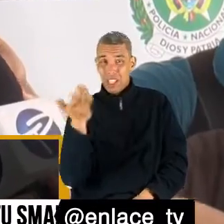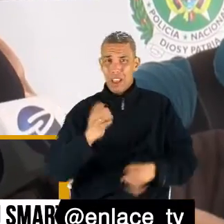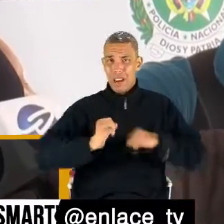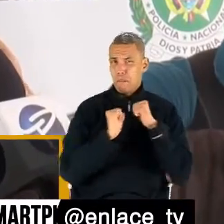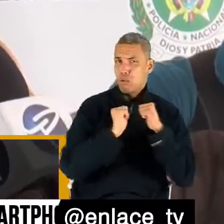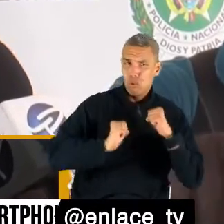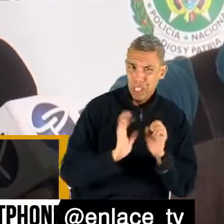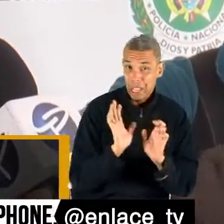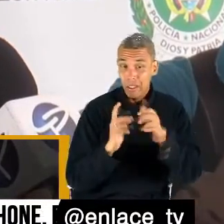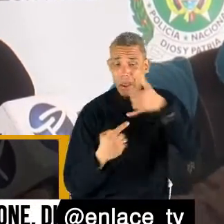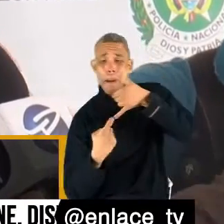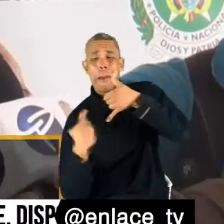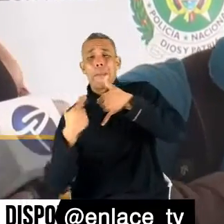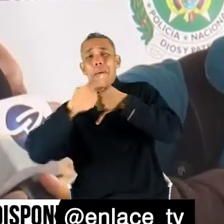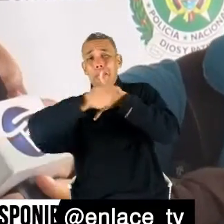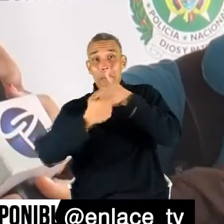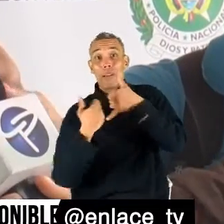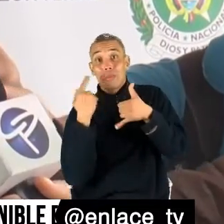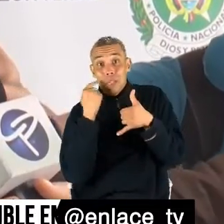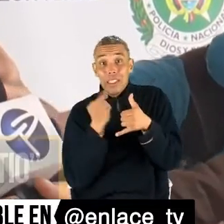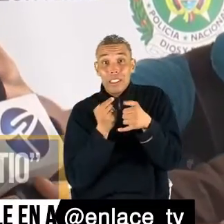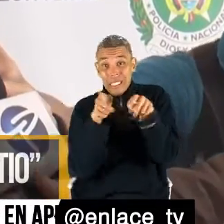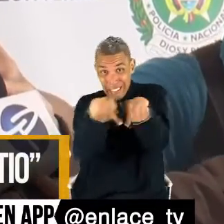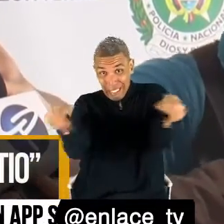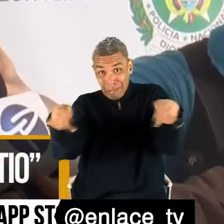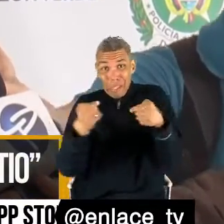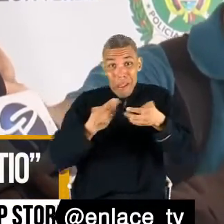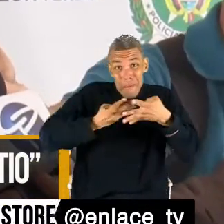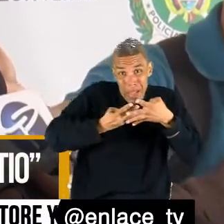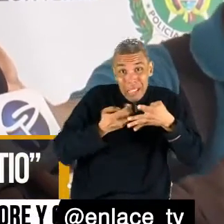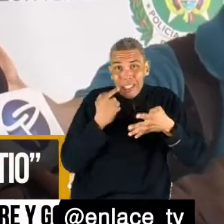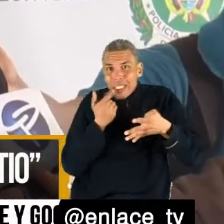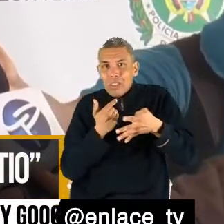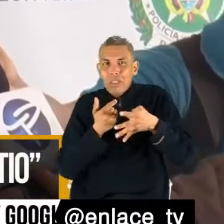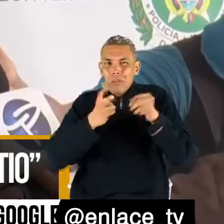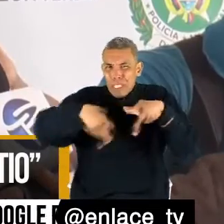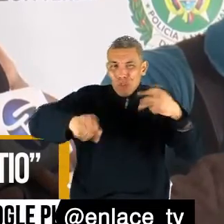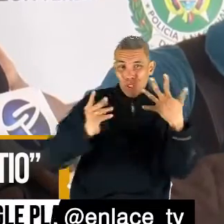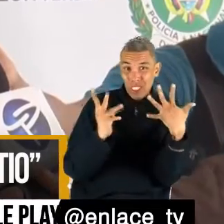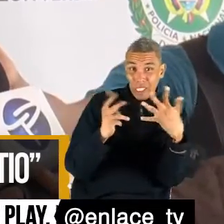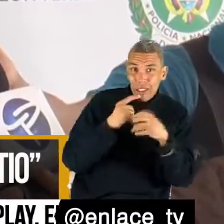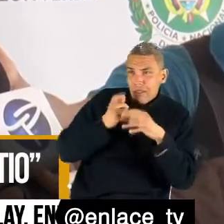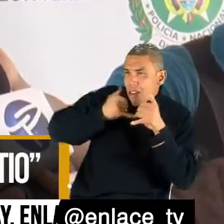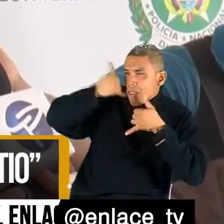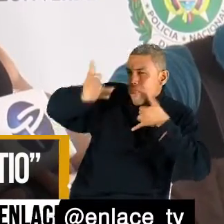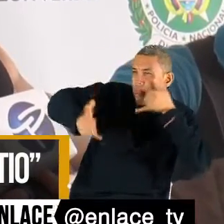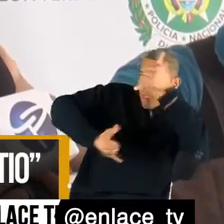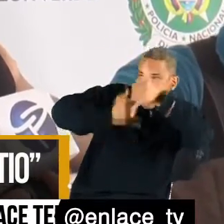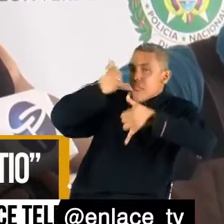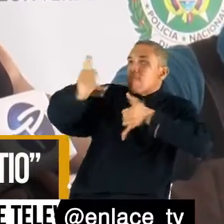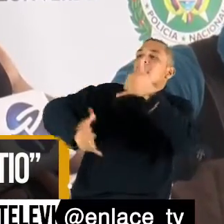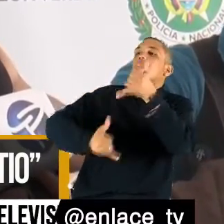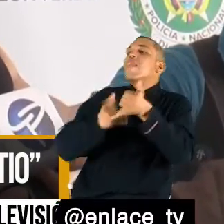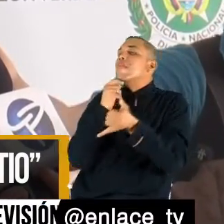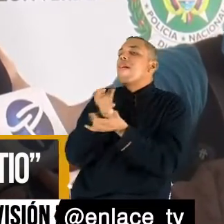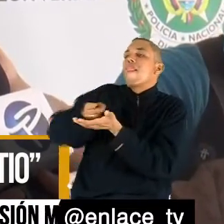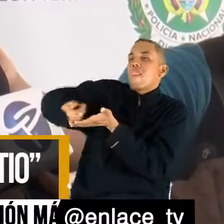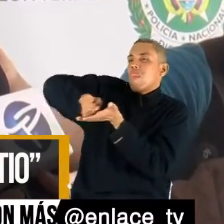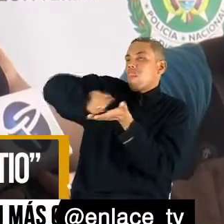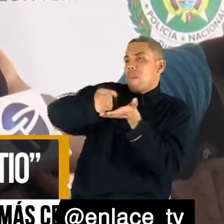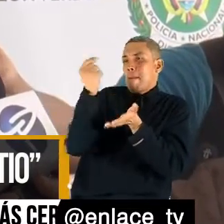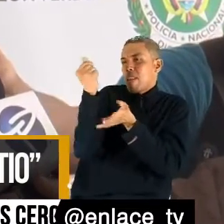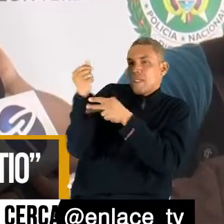Agradecer la oportuna información suministrada por la ciudadanía, la credibilidad, la confianza en nuestro grupo Gaula, en la Policía Nacional, que ha permitido estos